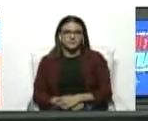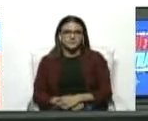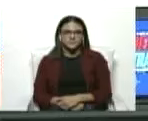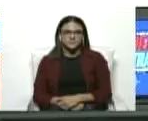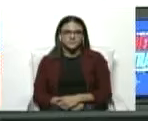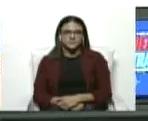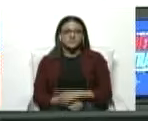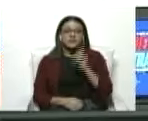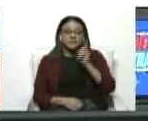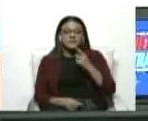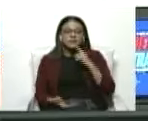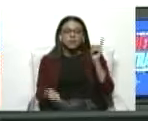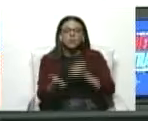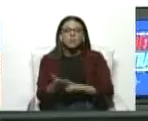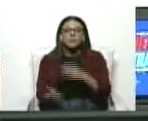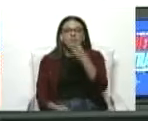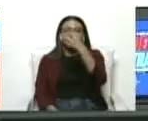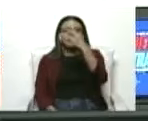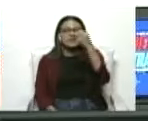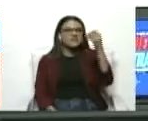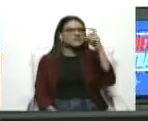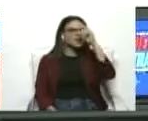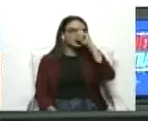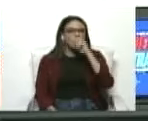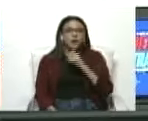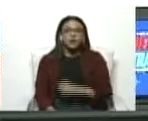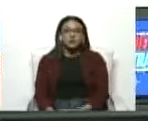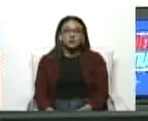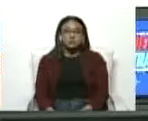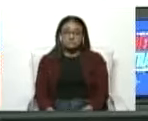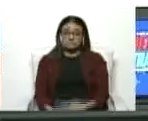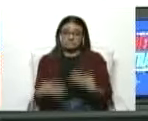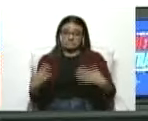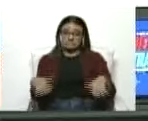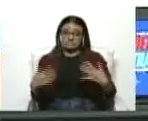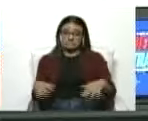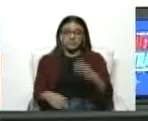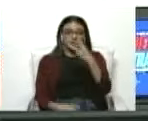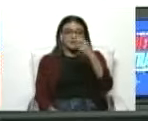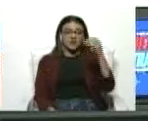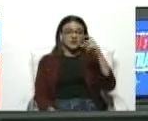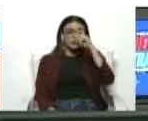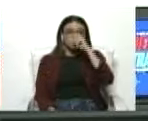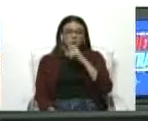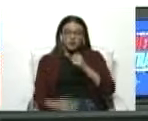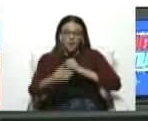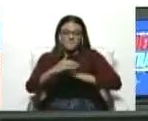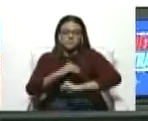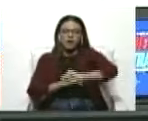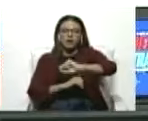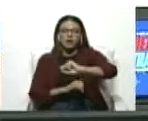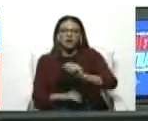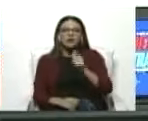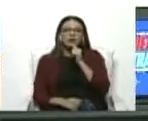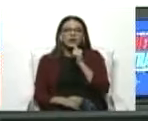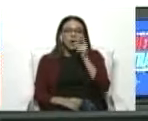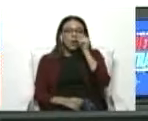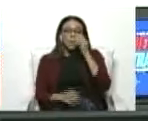se cumplen ya 300 años del nacimiento de uno de los más grandes.